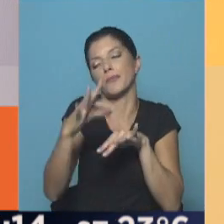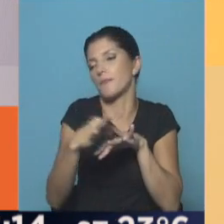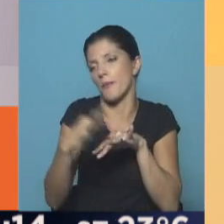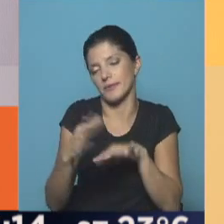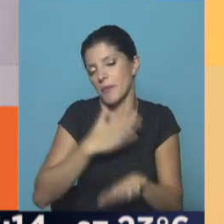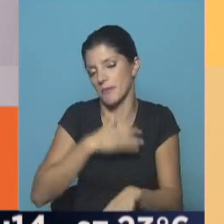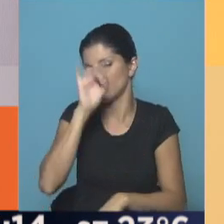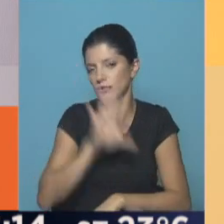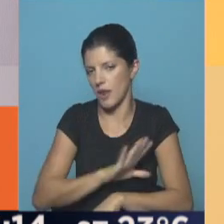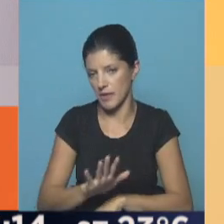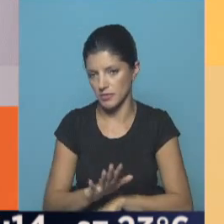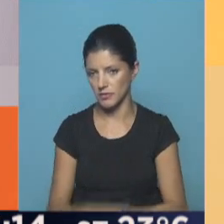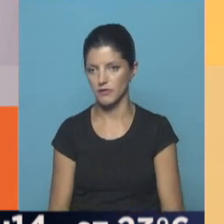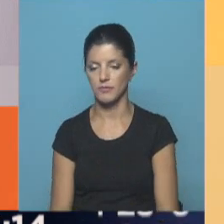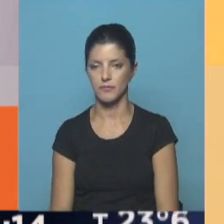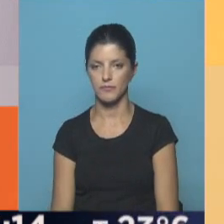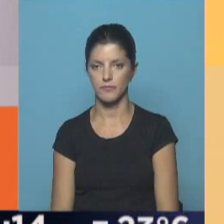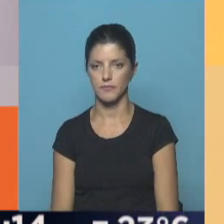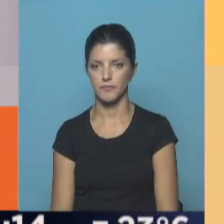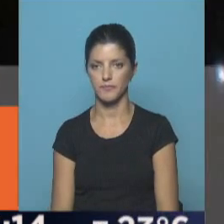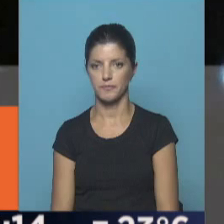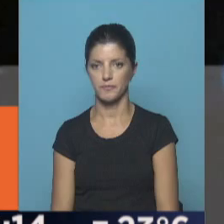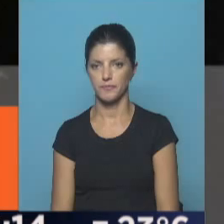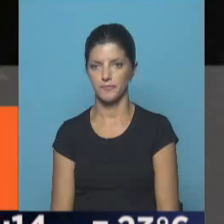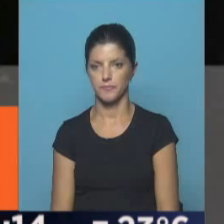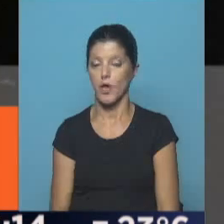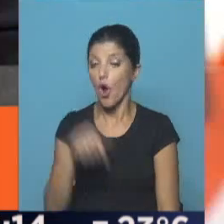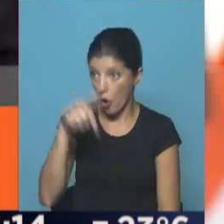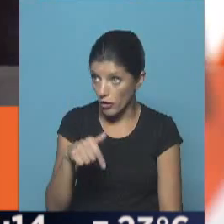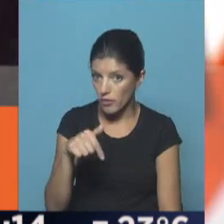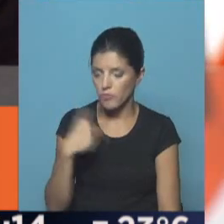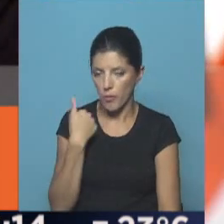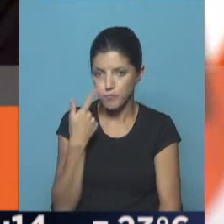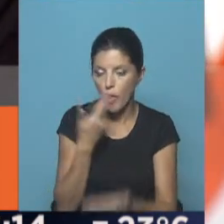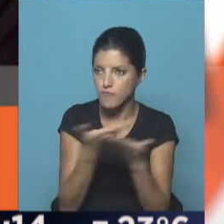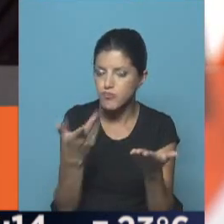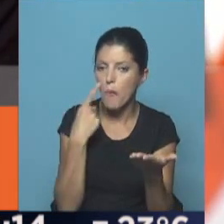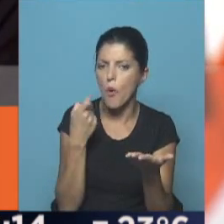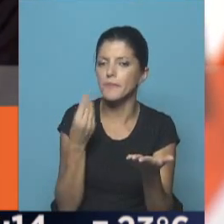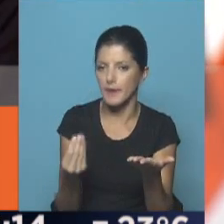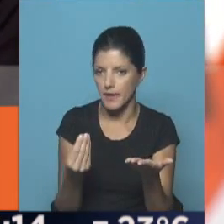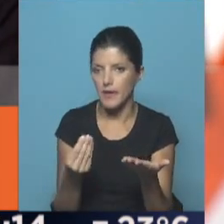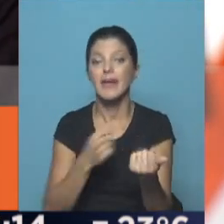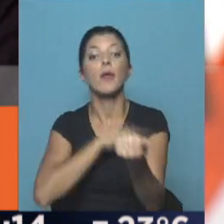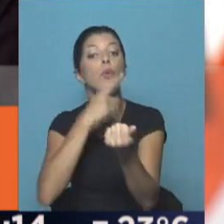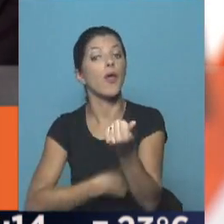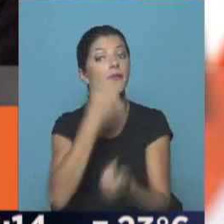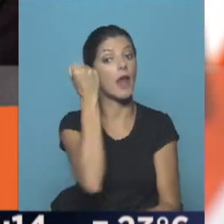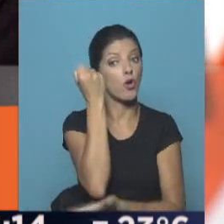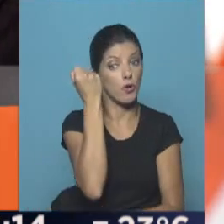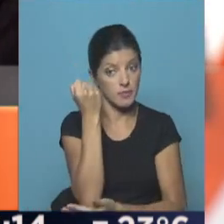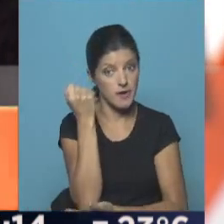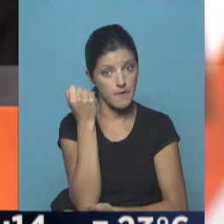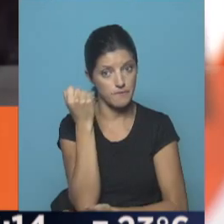promesa de campaña. La realidad lo que está mostrando es que el poder real de la política, el poder real de la economía, le está ganando